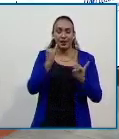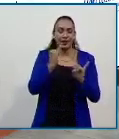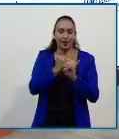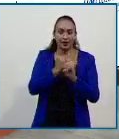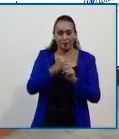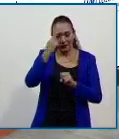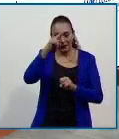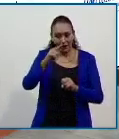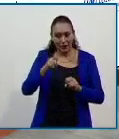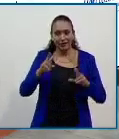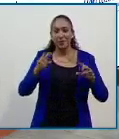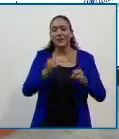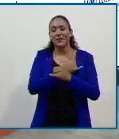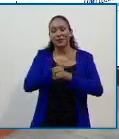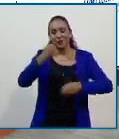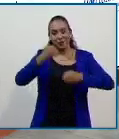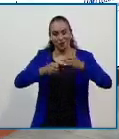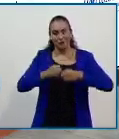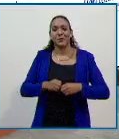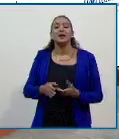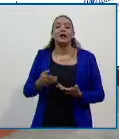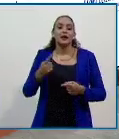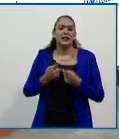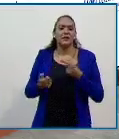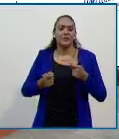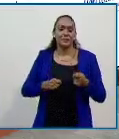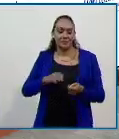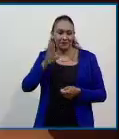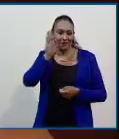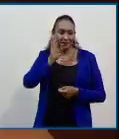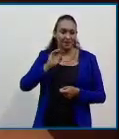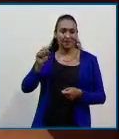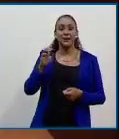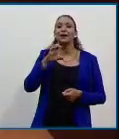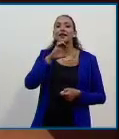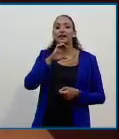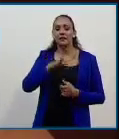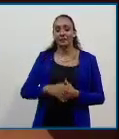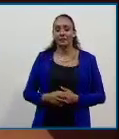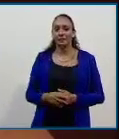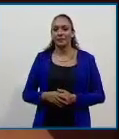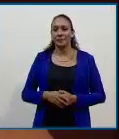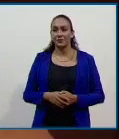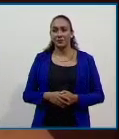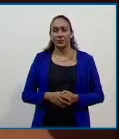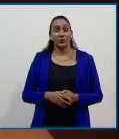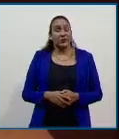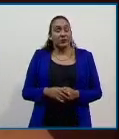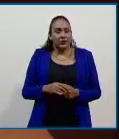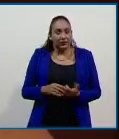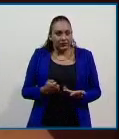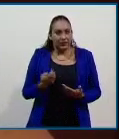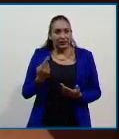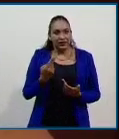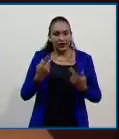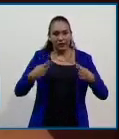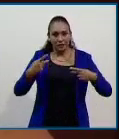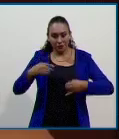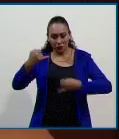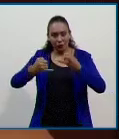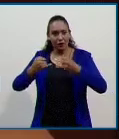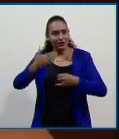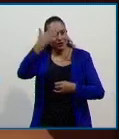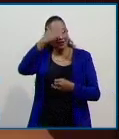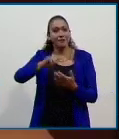Judicatura, que moderó el ministro Juan Luis González Alcántara Carrancá. Es importante precisar que incrementar la legitimidad de las personas